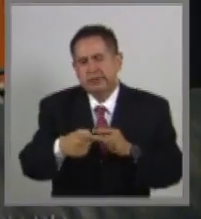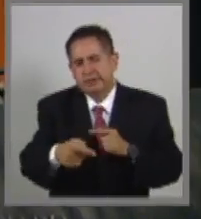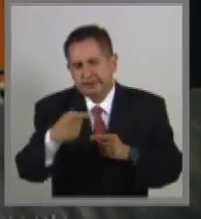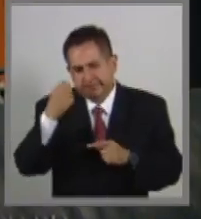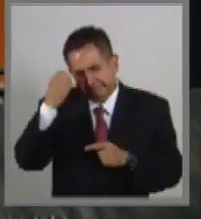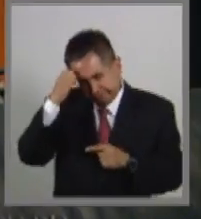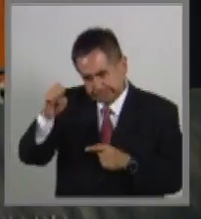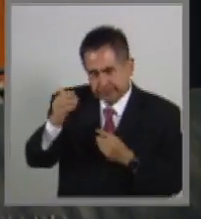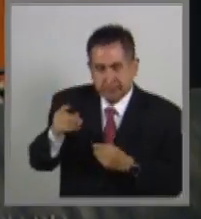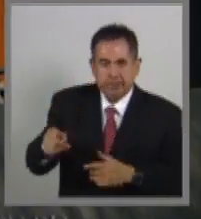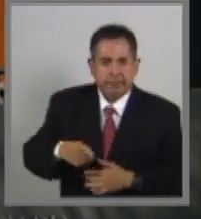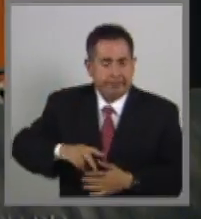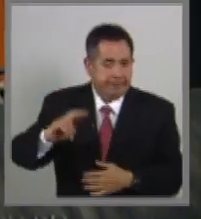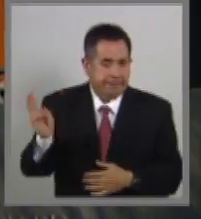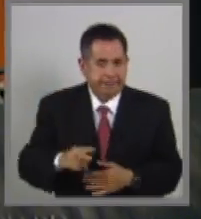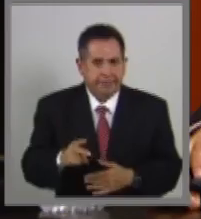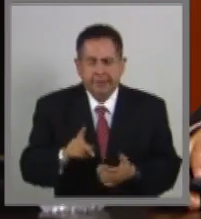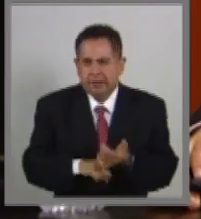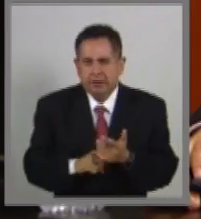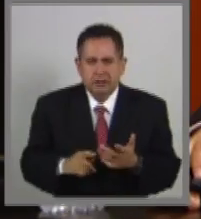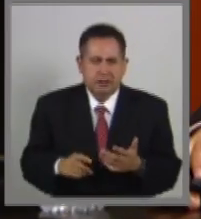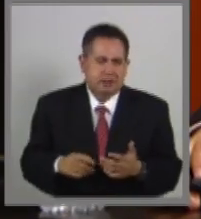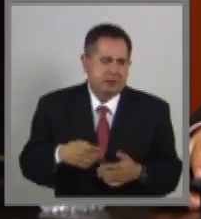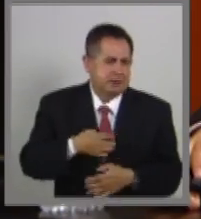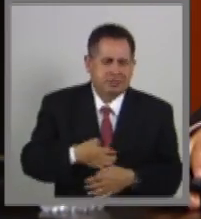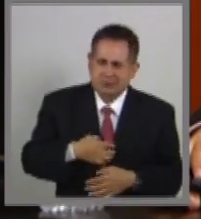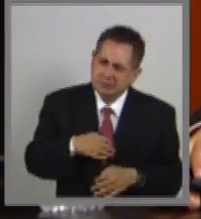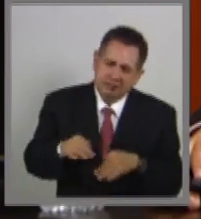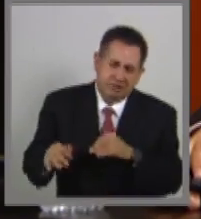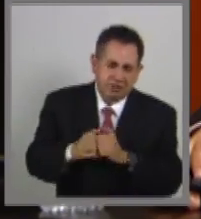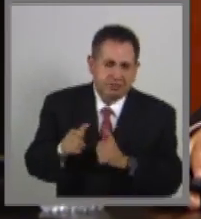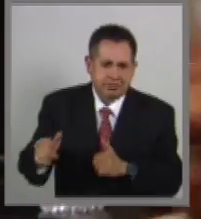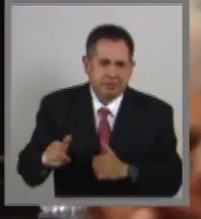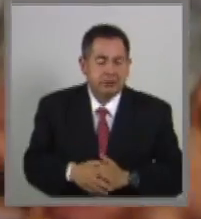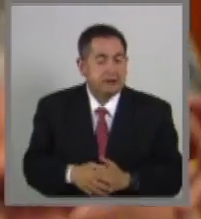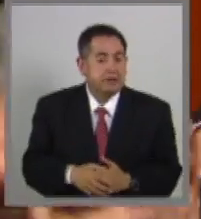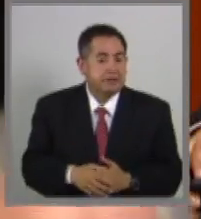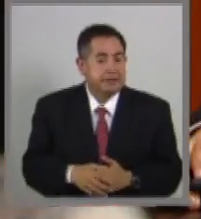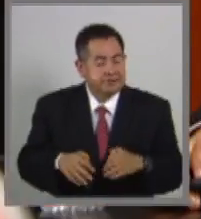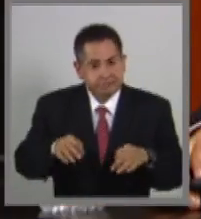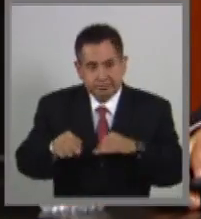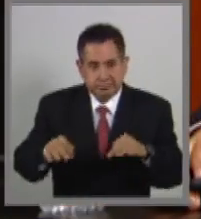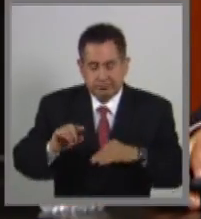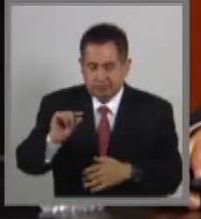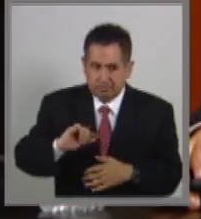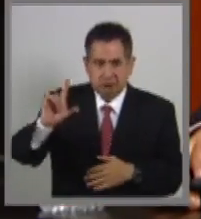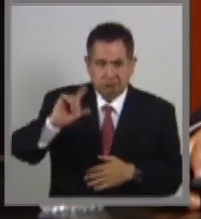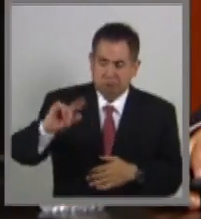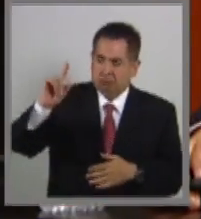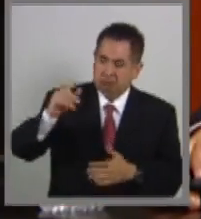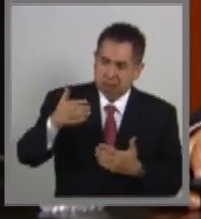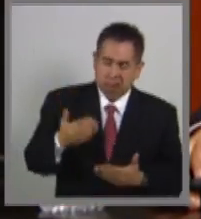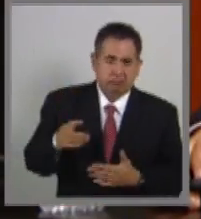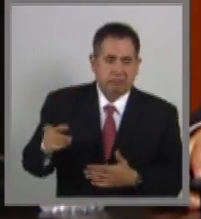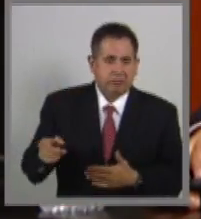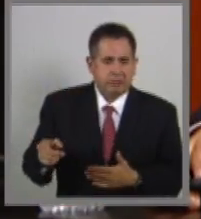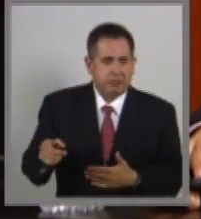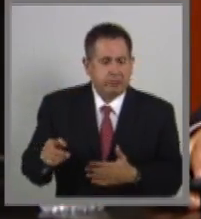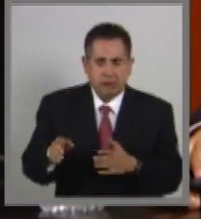y que realmente es un placer trabajar con ella. El trabajo profesional, insisto, que